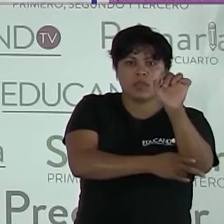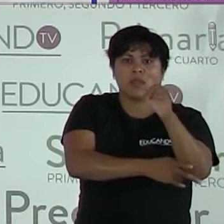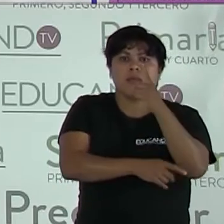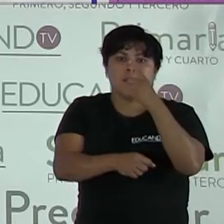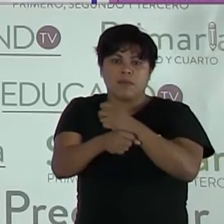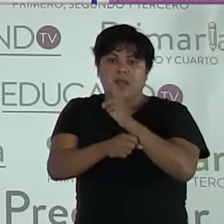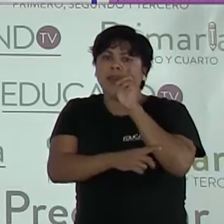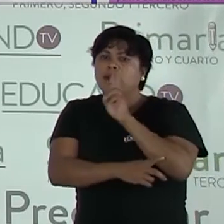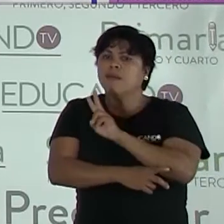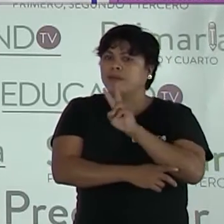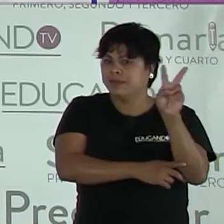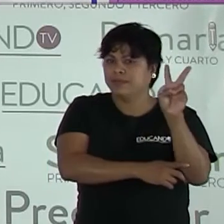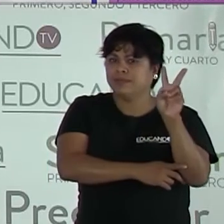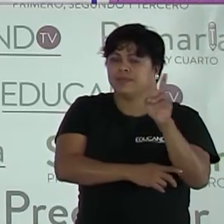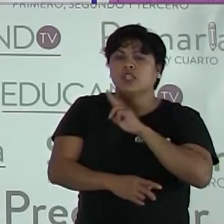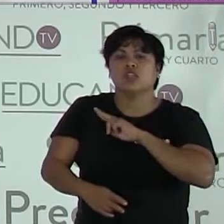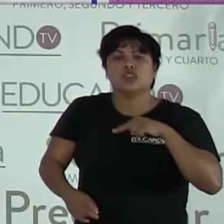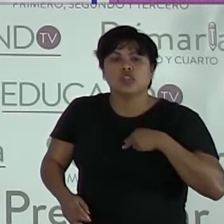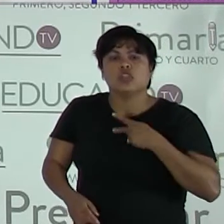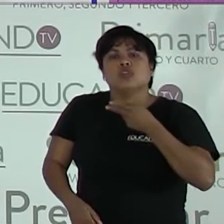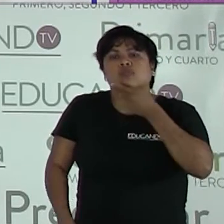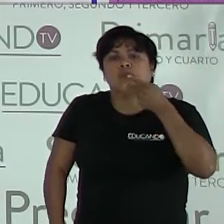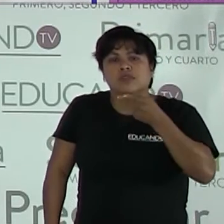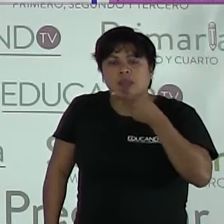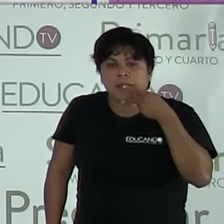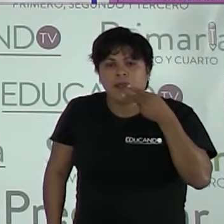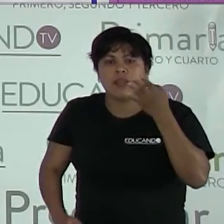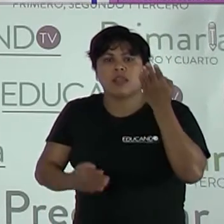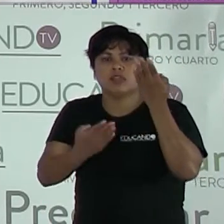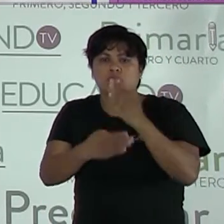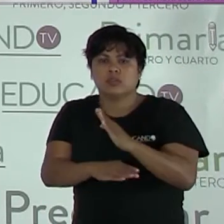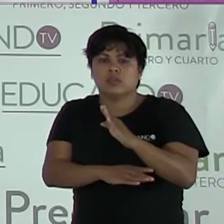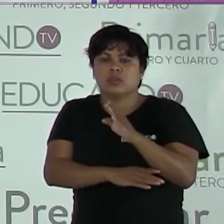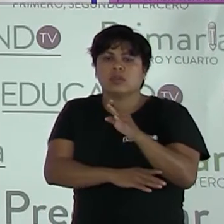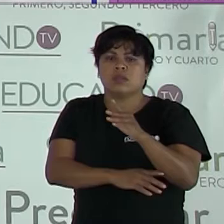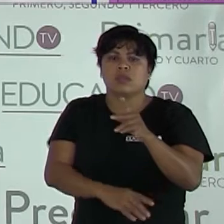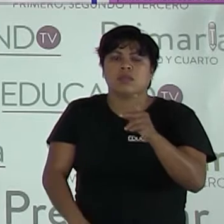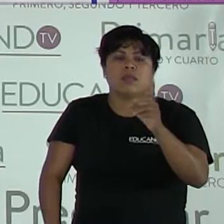es la siguiente. Vamos a hablar de